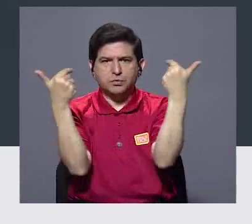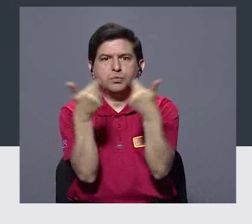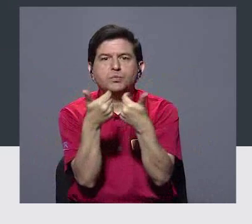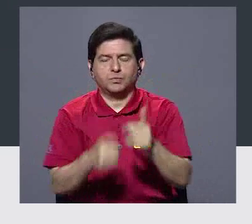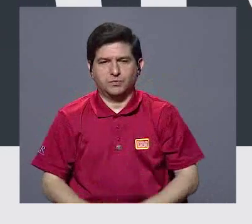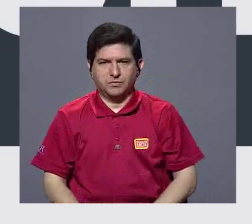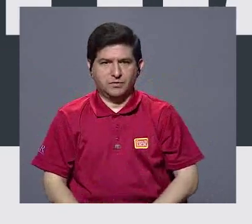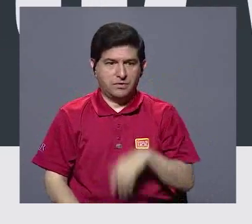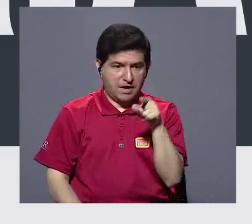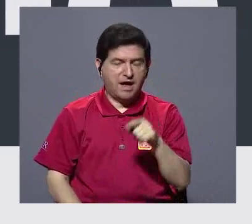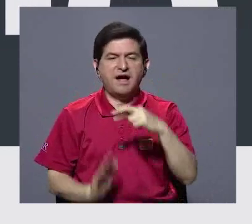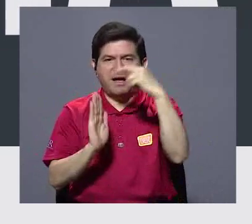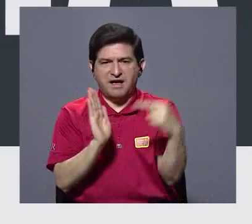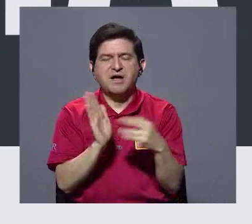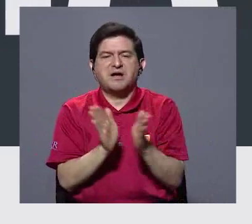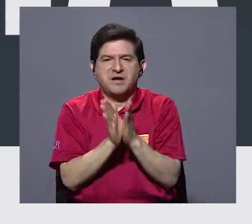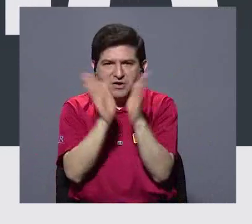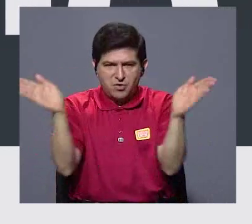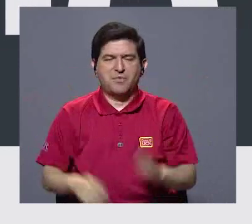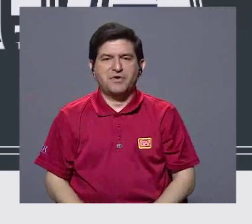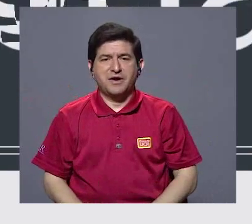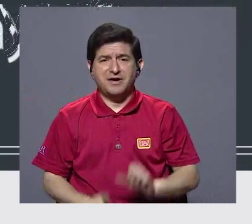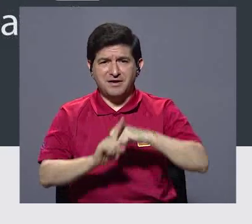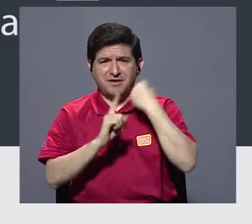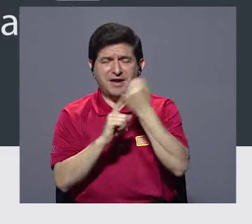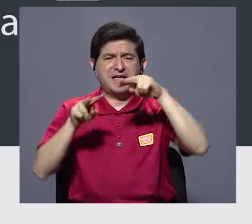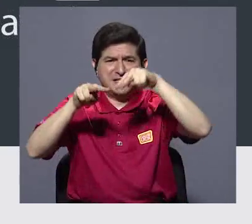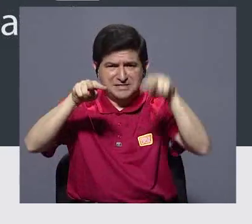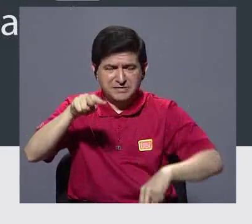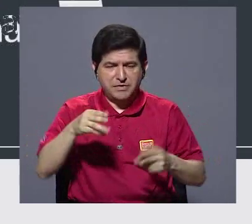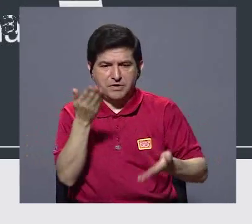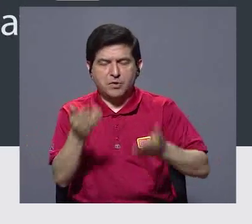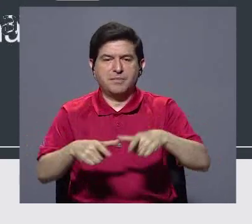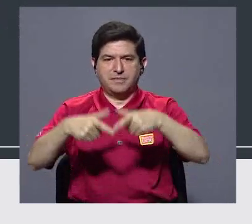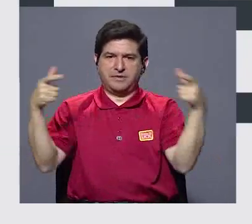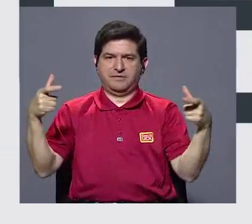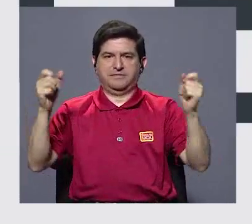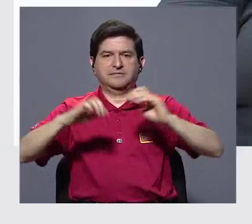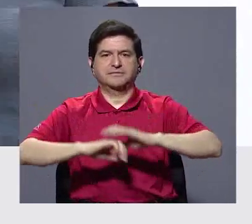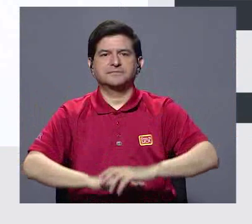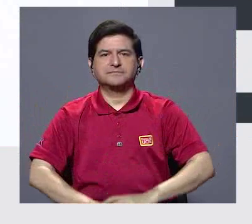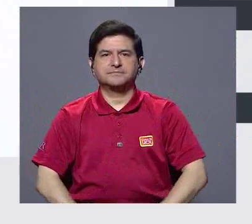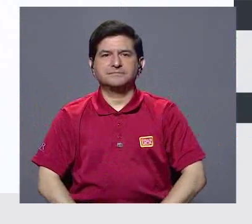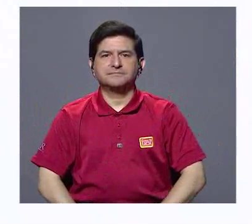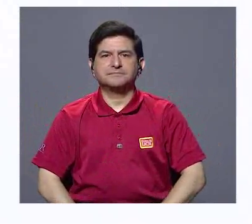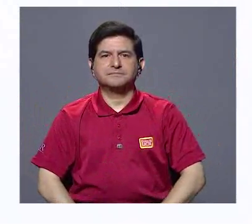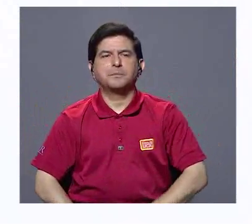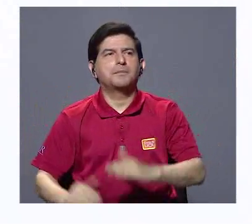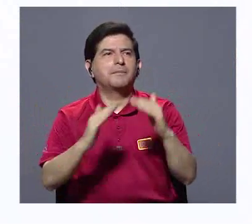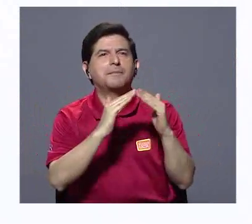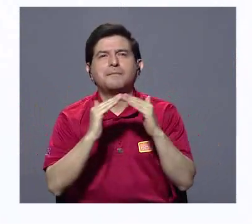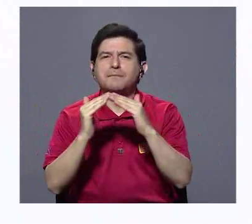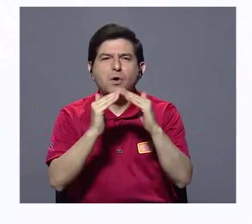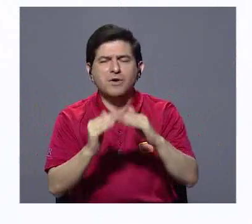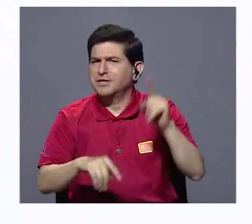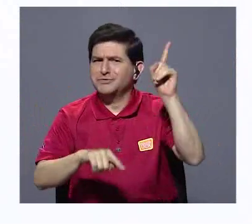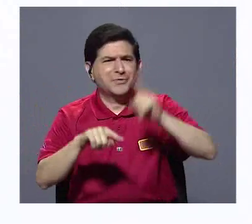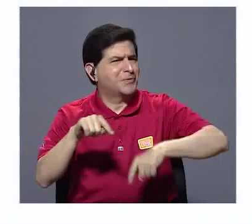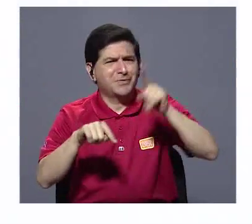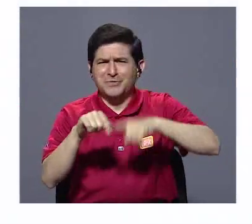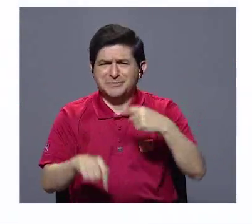que, como regla general, está en condiciones de desventaja con respecto a la mayoría. Una población no puede